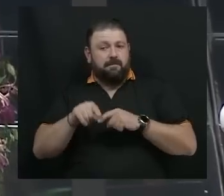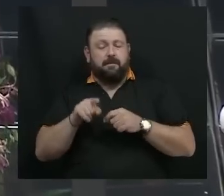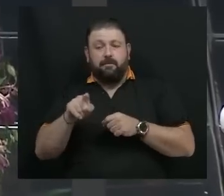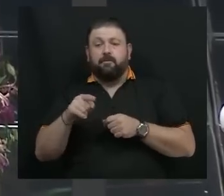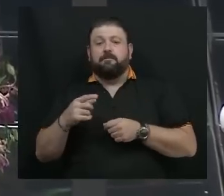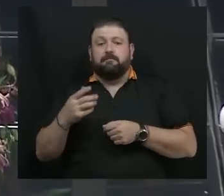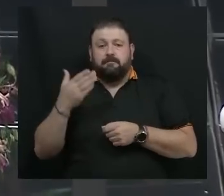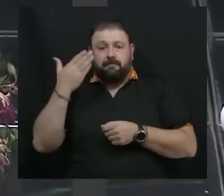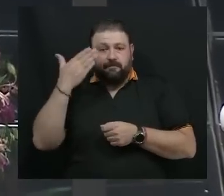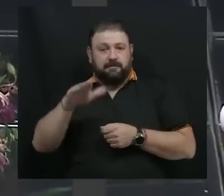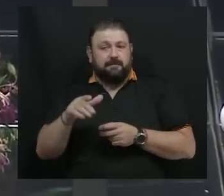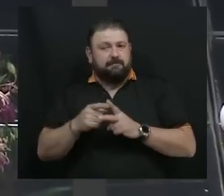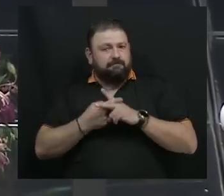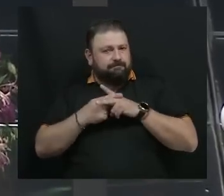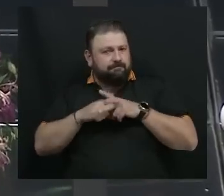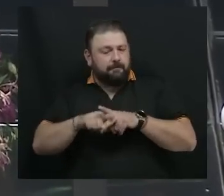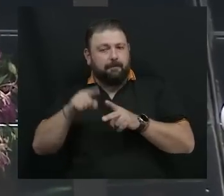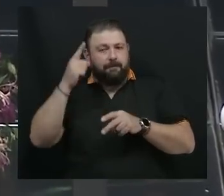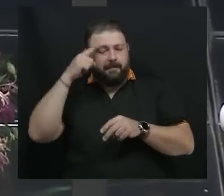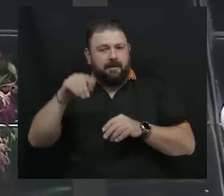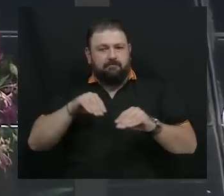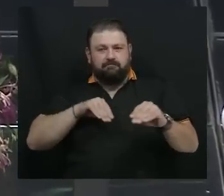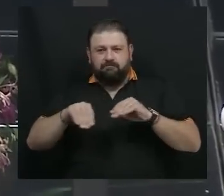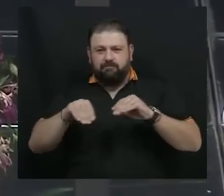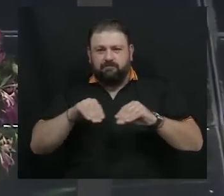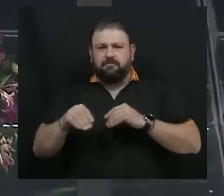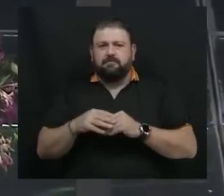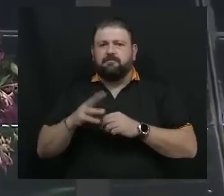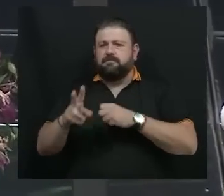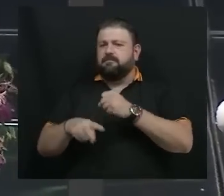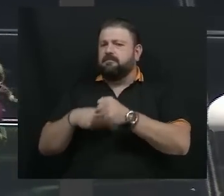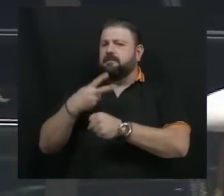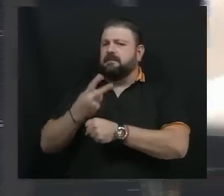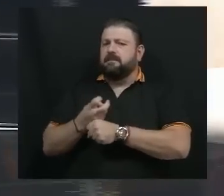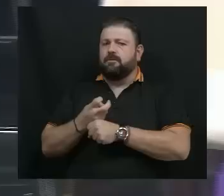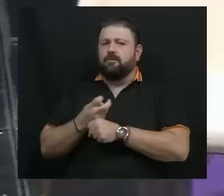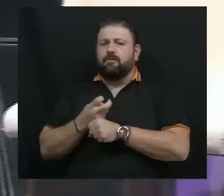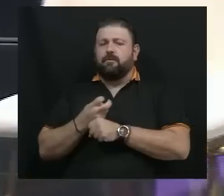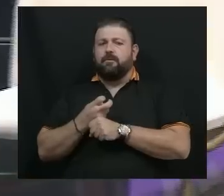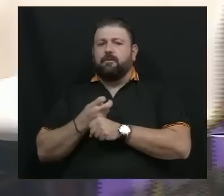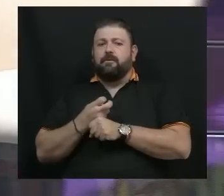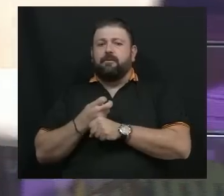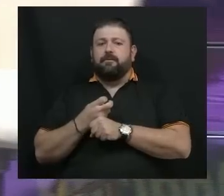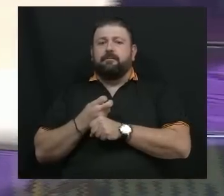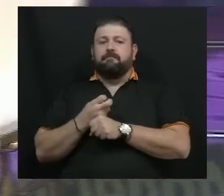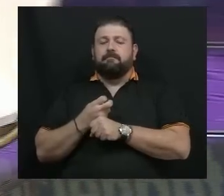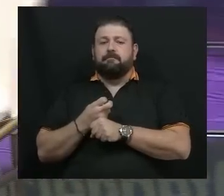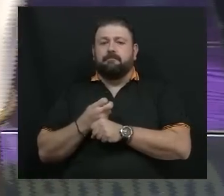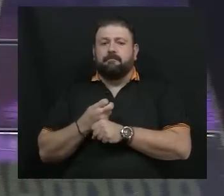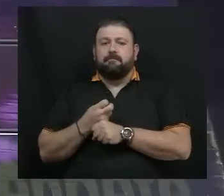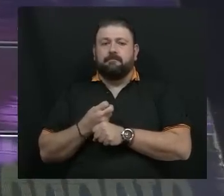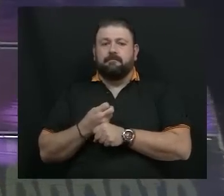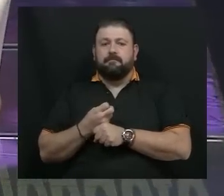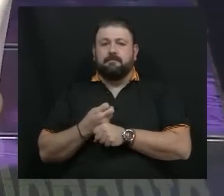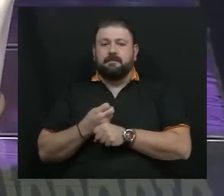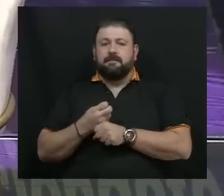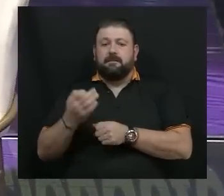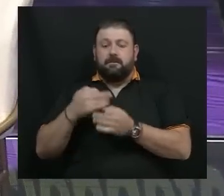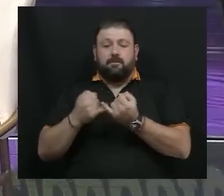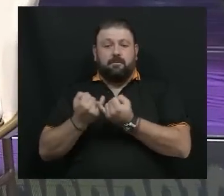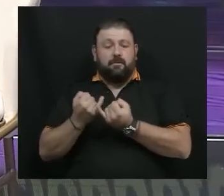pagar, hoy vas a empezar a resolverlo. Y lo segundo que vas a resolver es que no vuelvas a estar